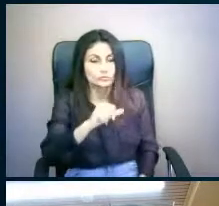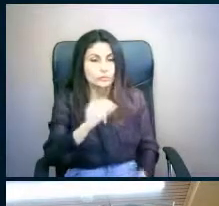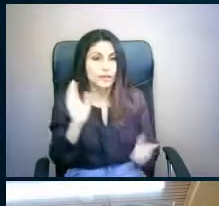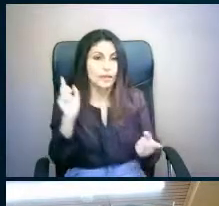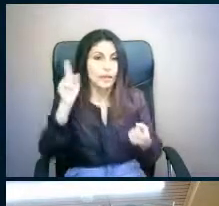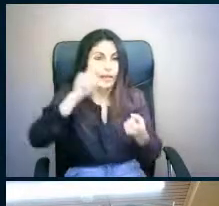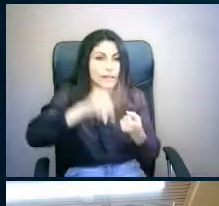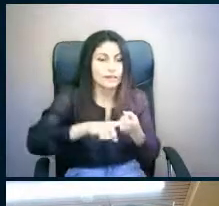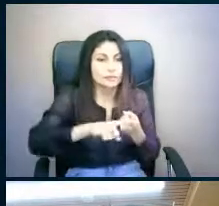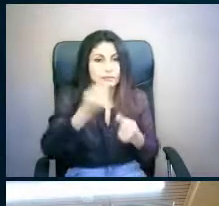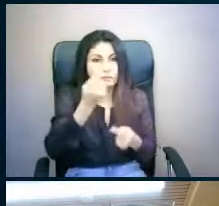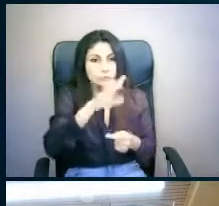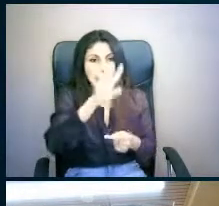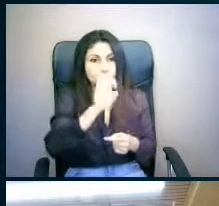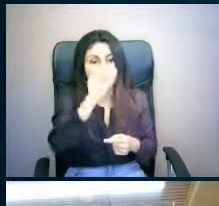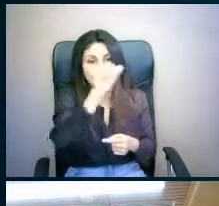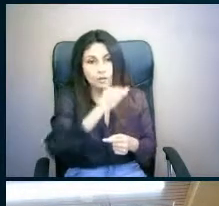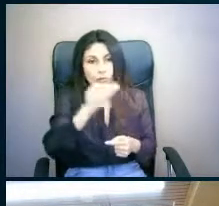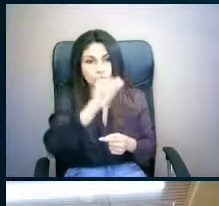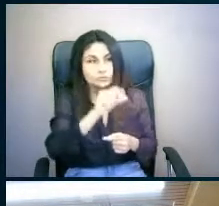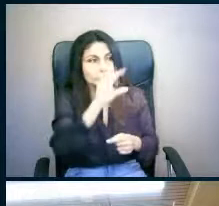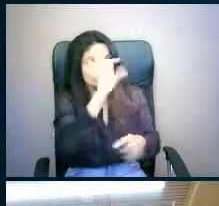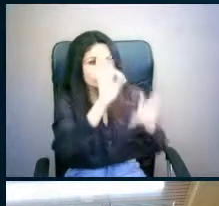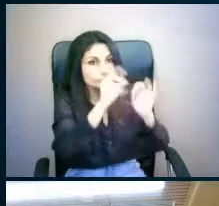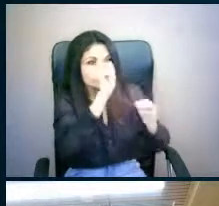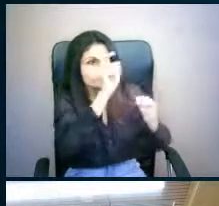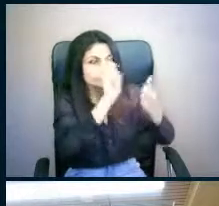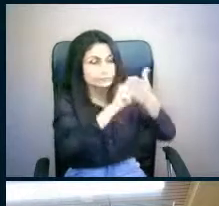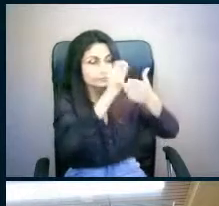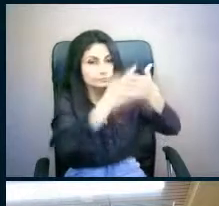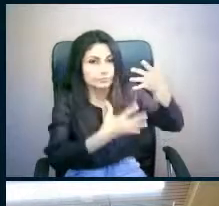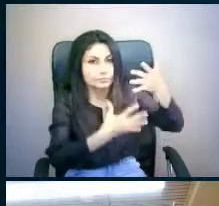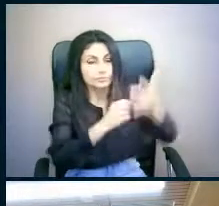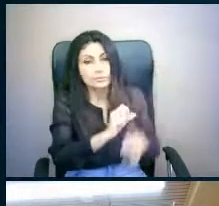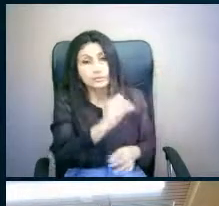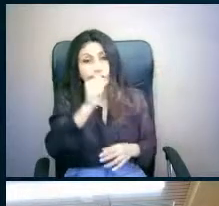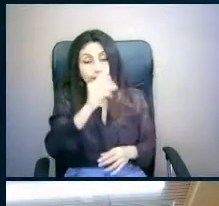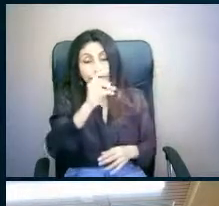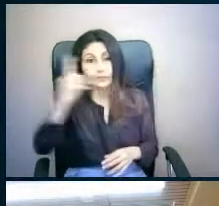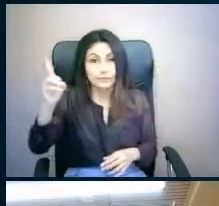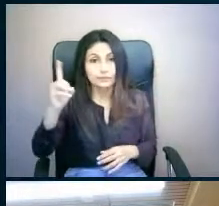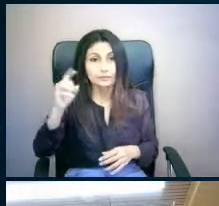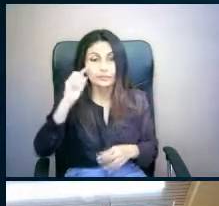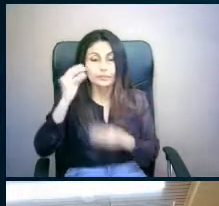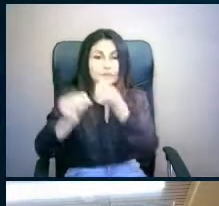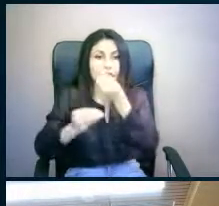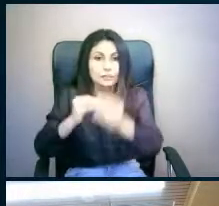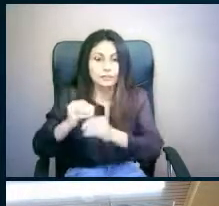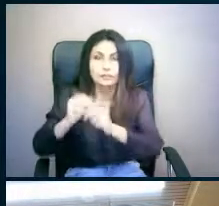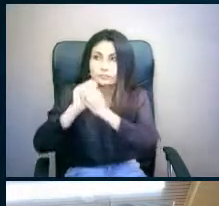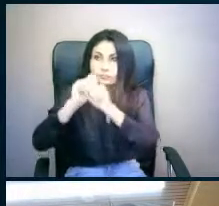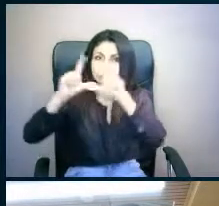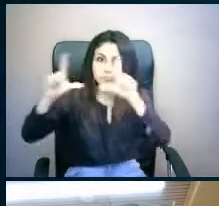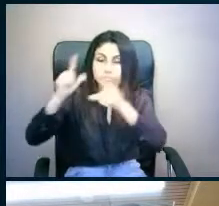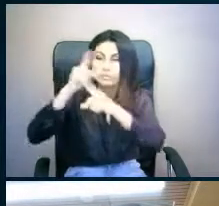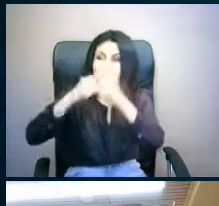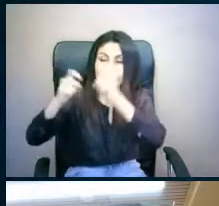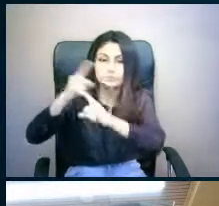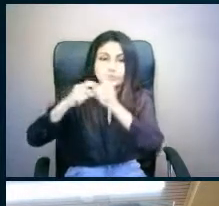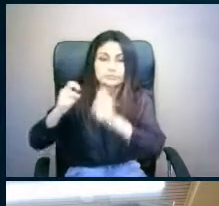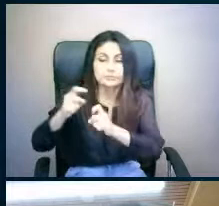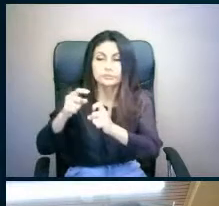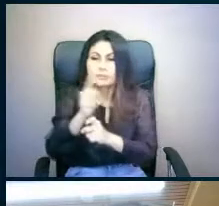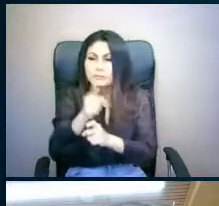hasta el 19 de agosto. En el cuadro de acá de la derecha podemos hacer un análisis por tipo de elemento